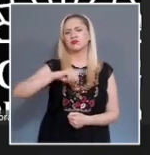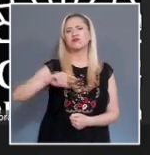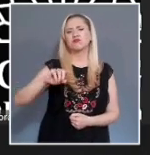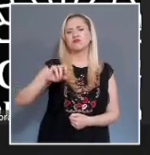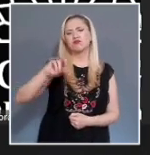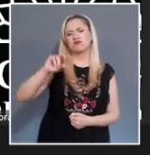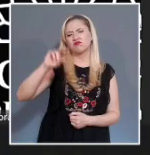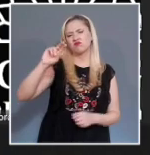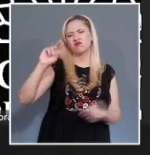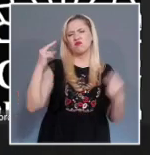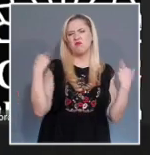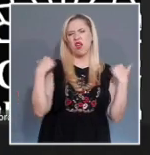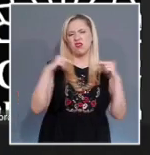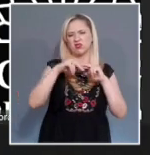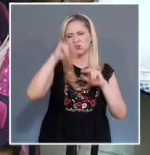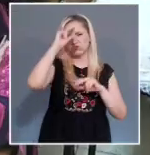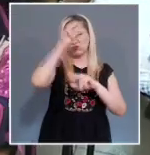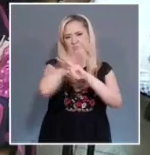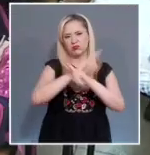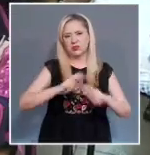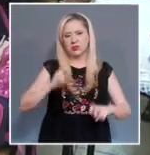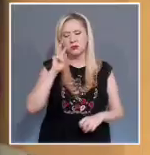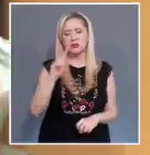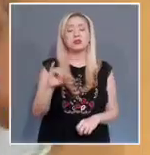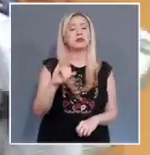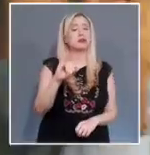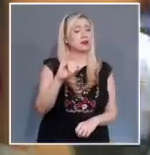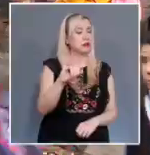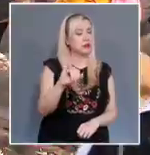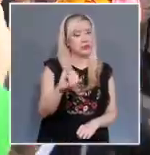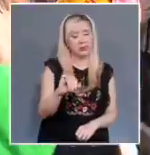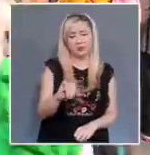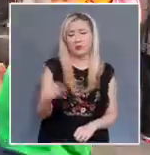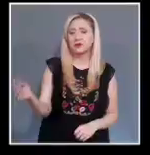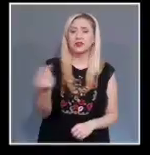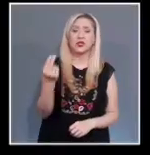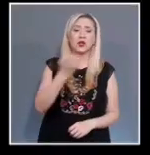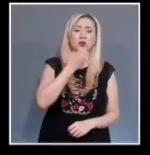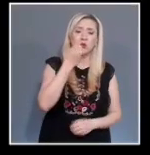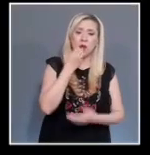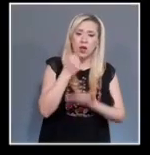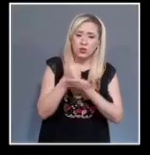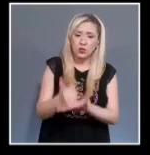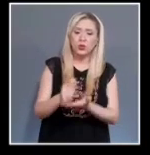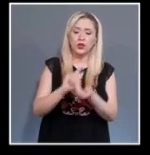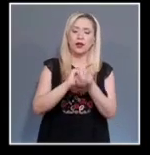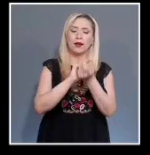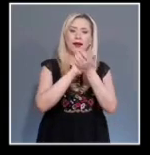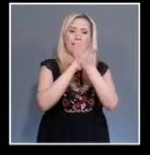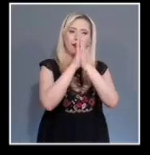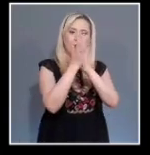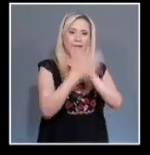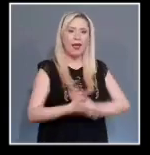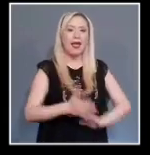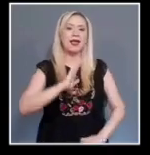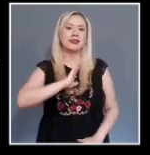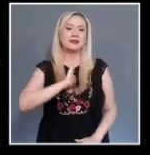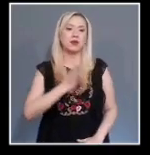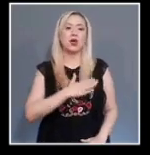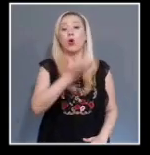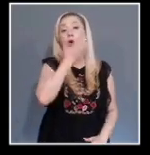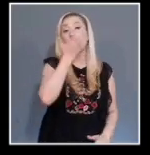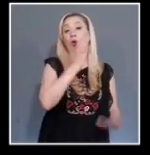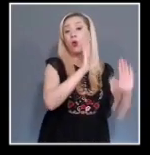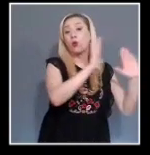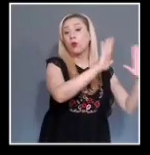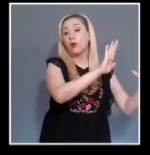culturales, así como la ausencia de apoyo escolar y programas de transición al idioma español. Una de las grandes ausencias a nivel México